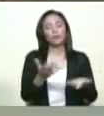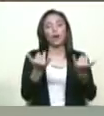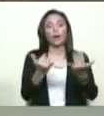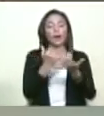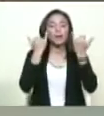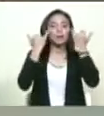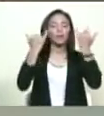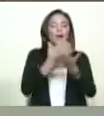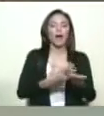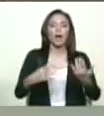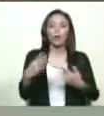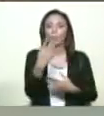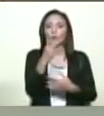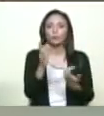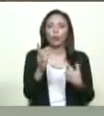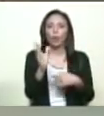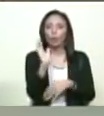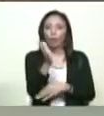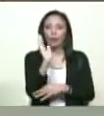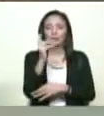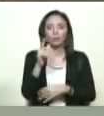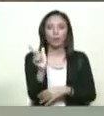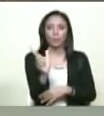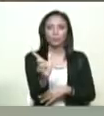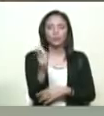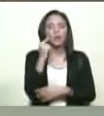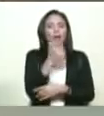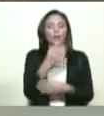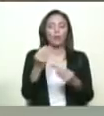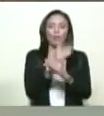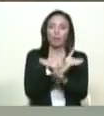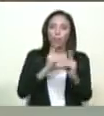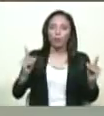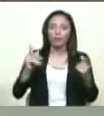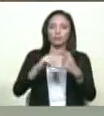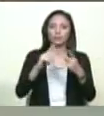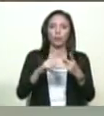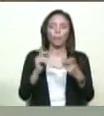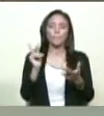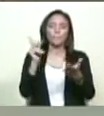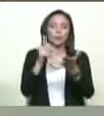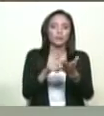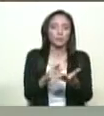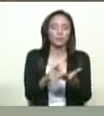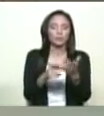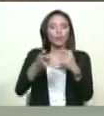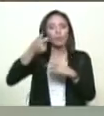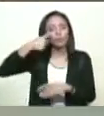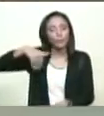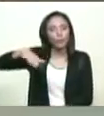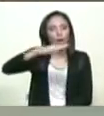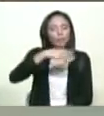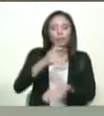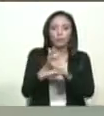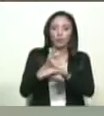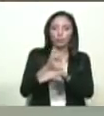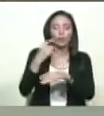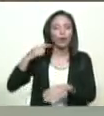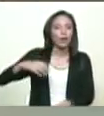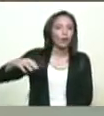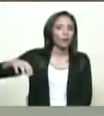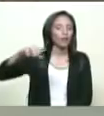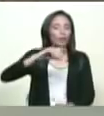a una gran transformación a una gran democratización de las instancias de gobierno en todos los estados del